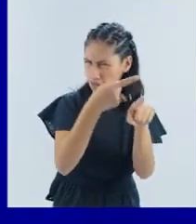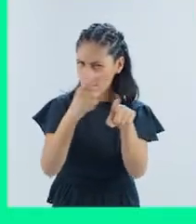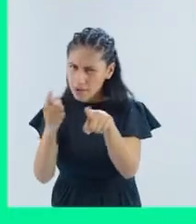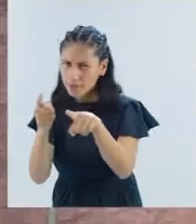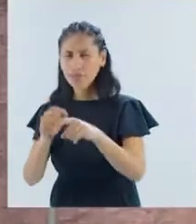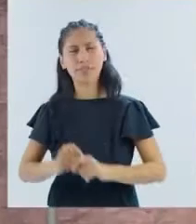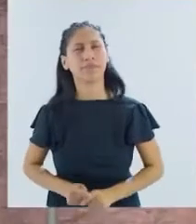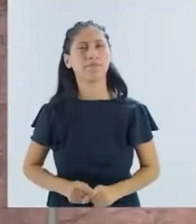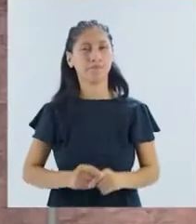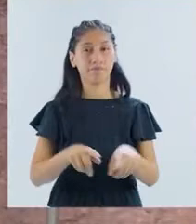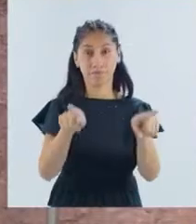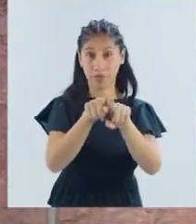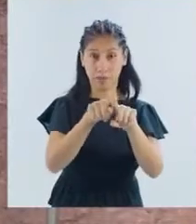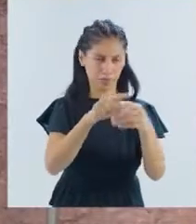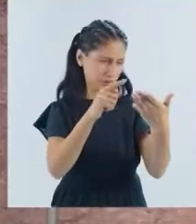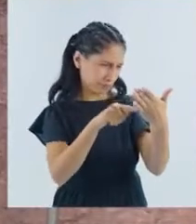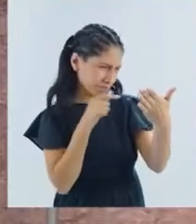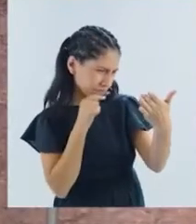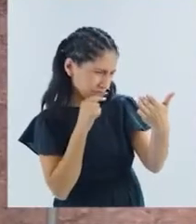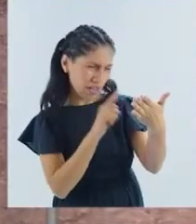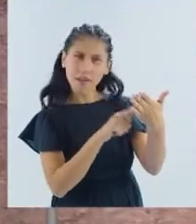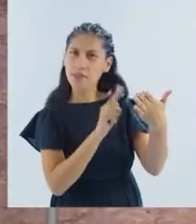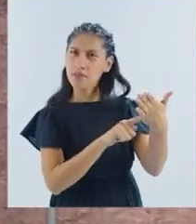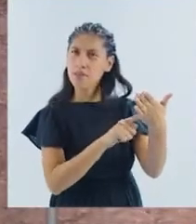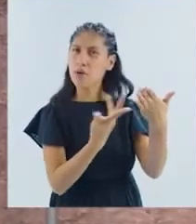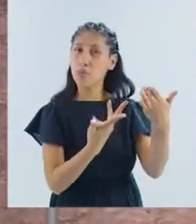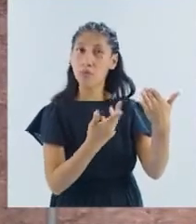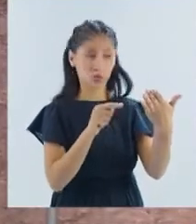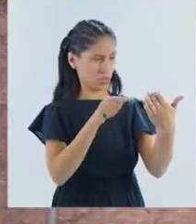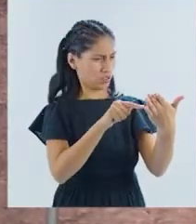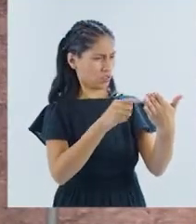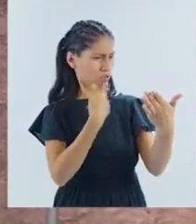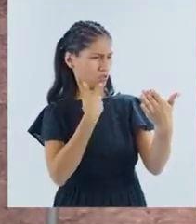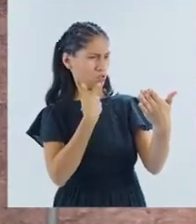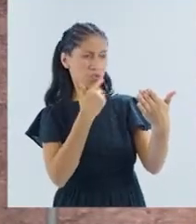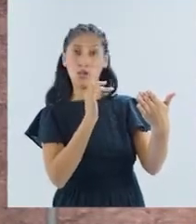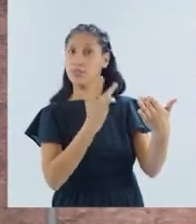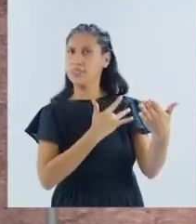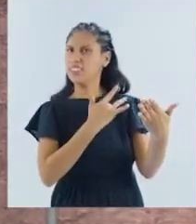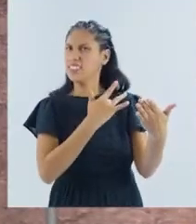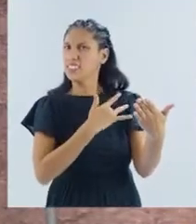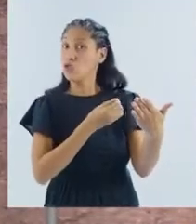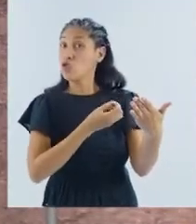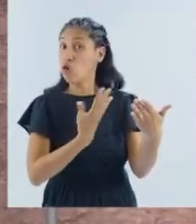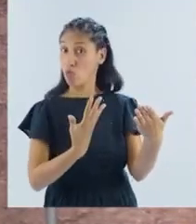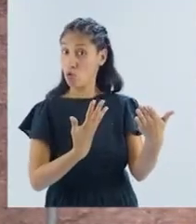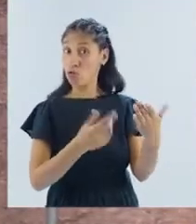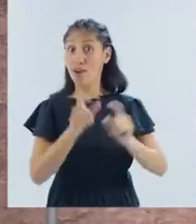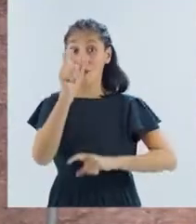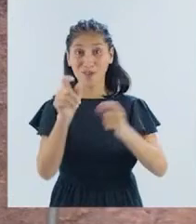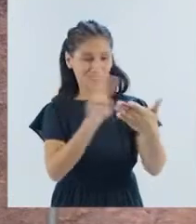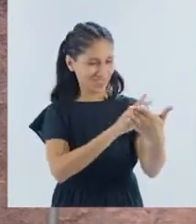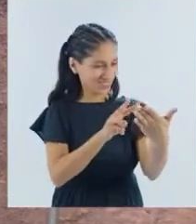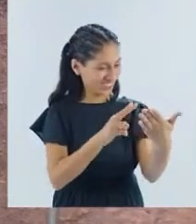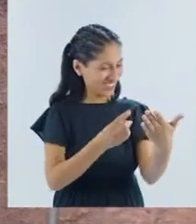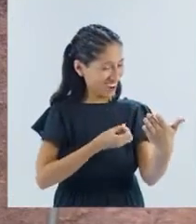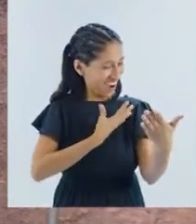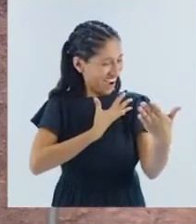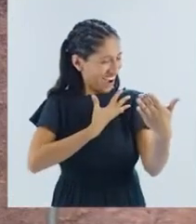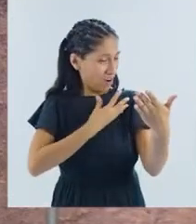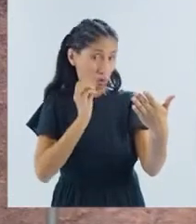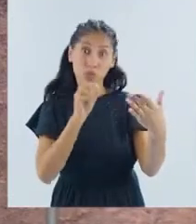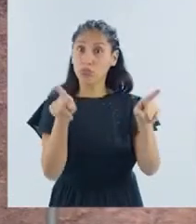tipo. Profesor, en este argumento vemos que el punto son las emociones. Es decir, que pueden causarnos